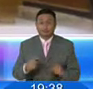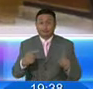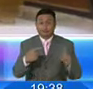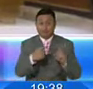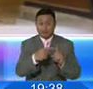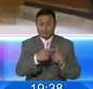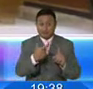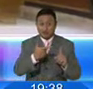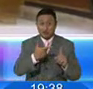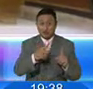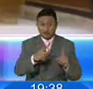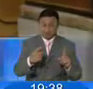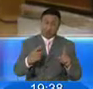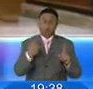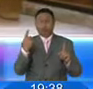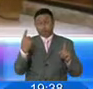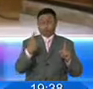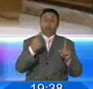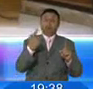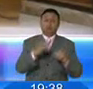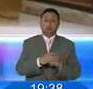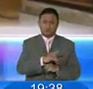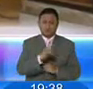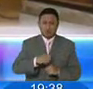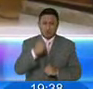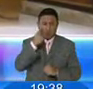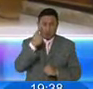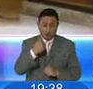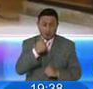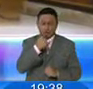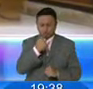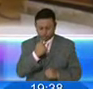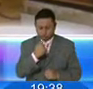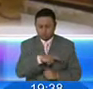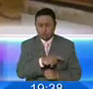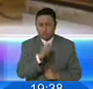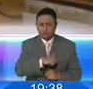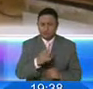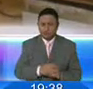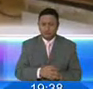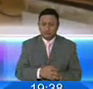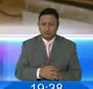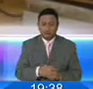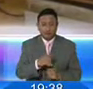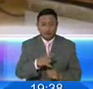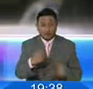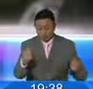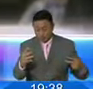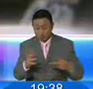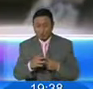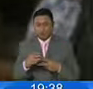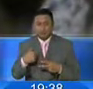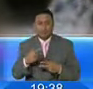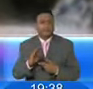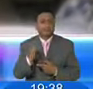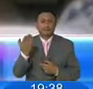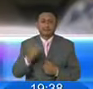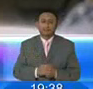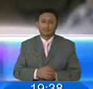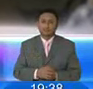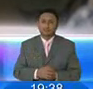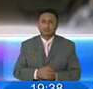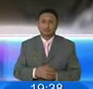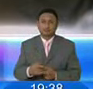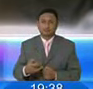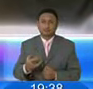estaba ebrio, sí, porque la prueba de alcoholemia salió y sinceramente mi vida cambió desde ese rato. Su sueño siempre fue ser